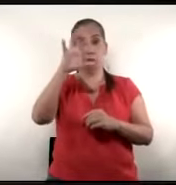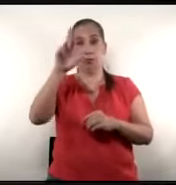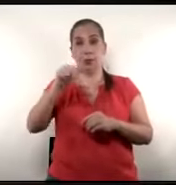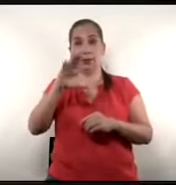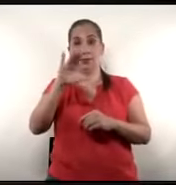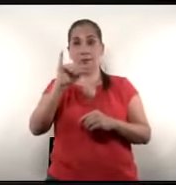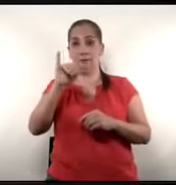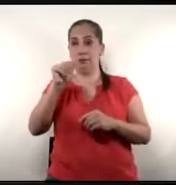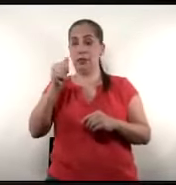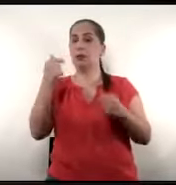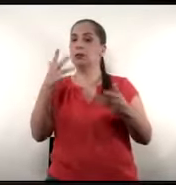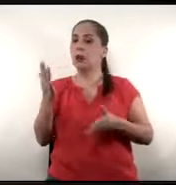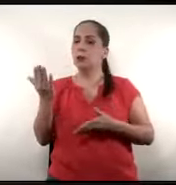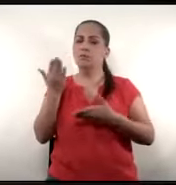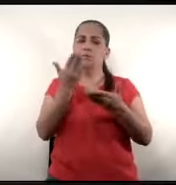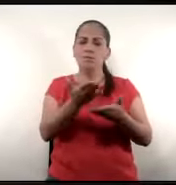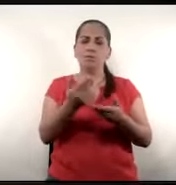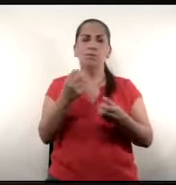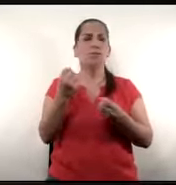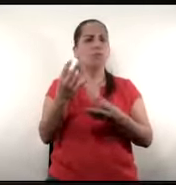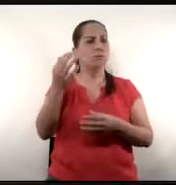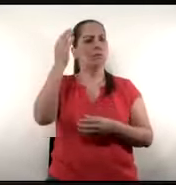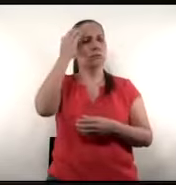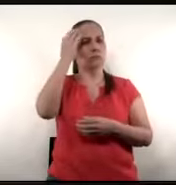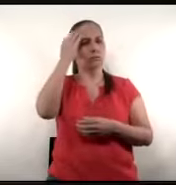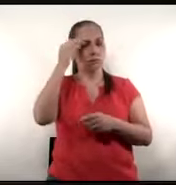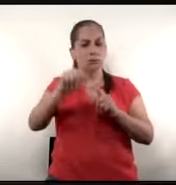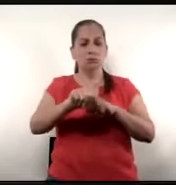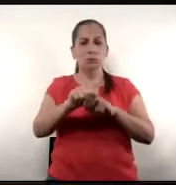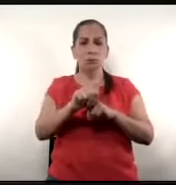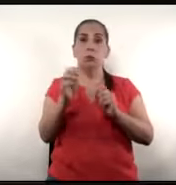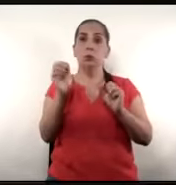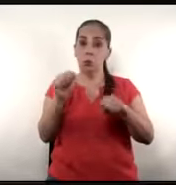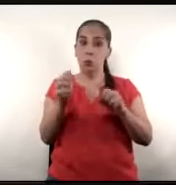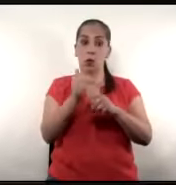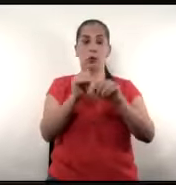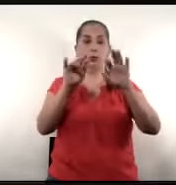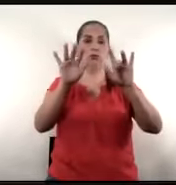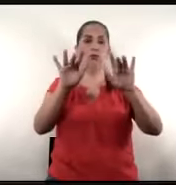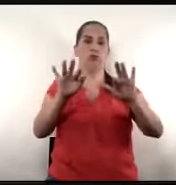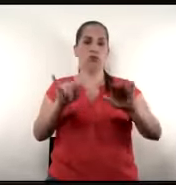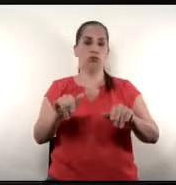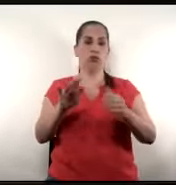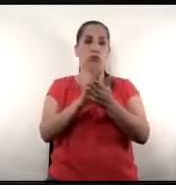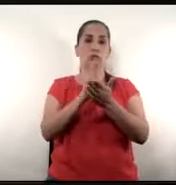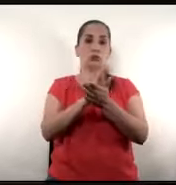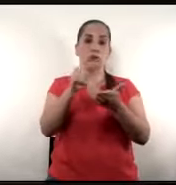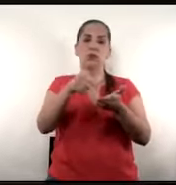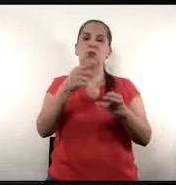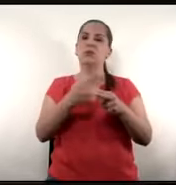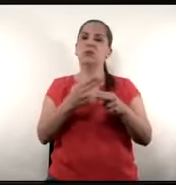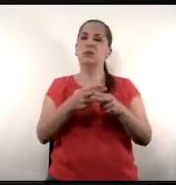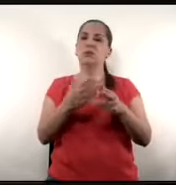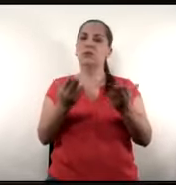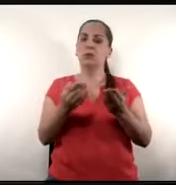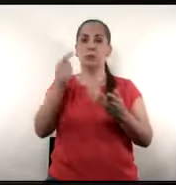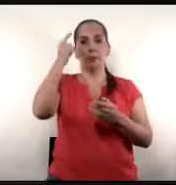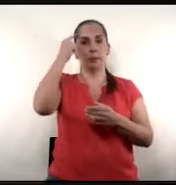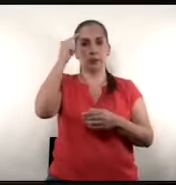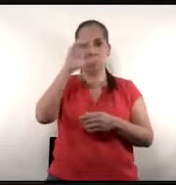dedicó sus conocimientos y su tiempo a la redacción de un documento que hemos llamado Pensar en Costa Rica,